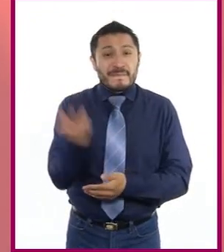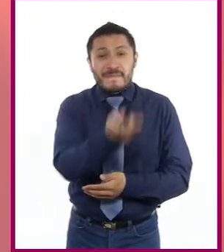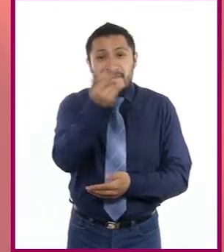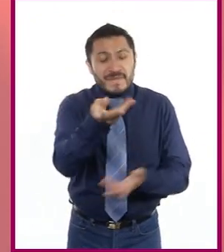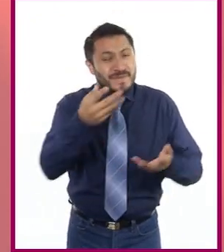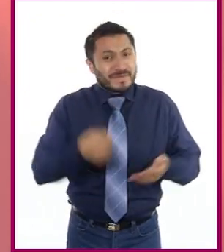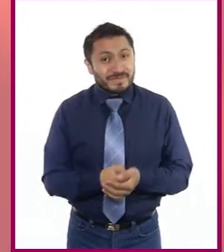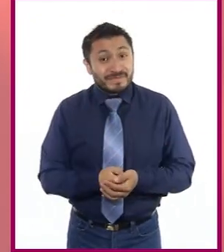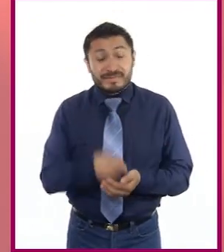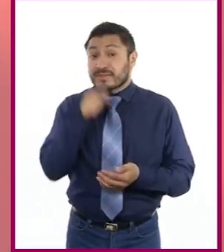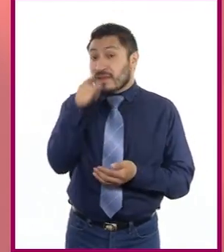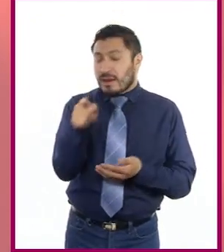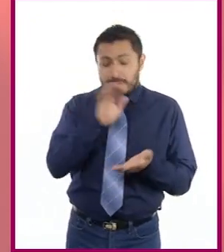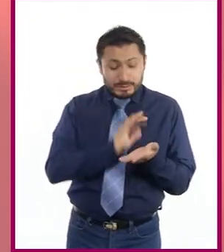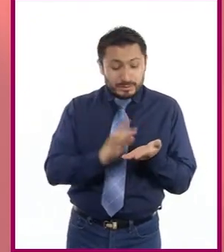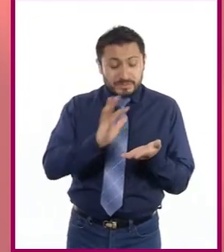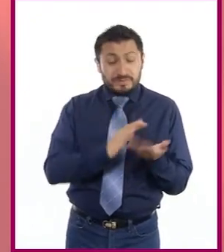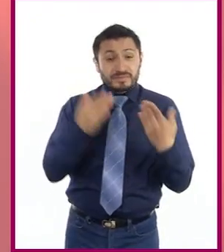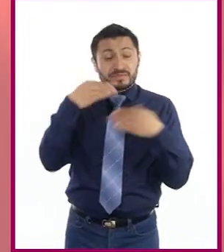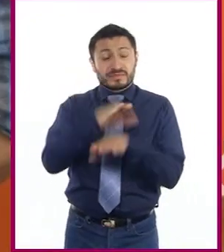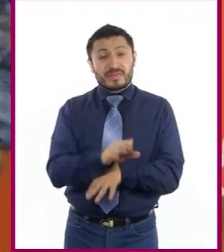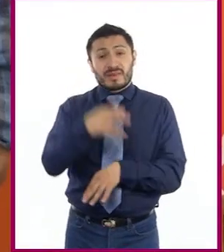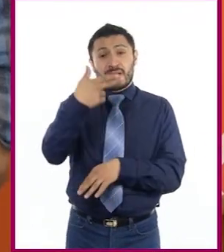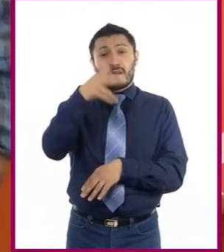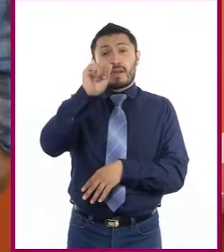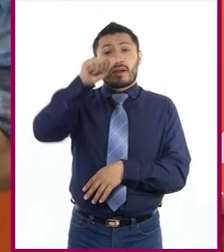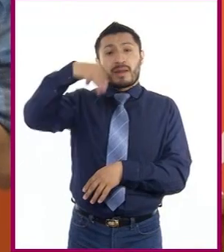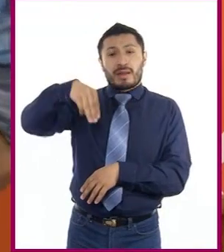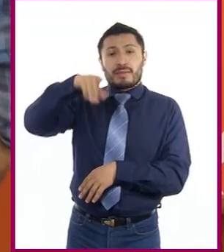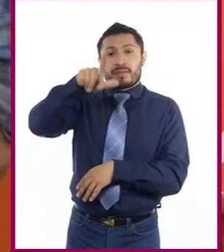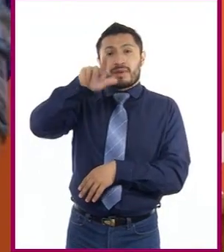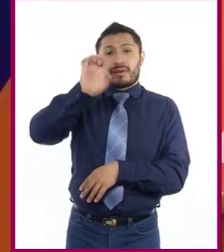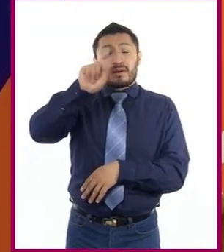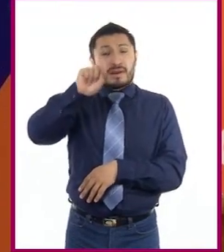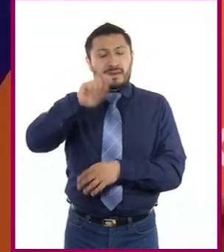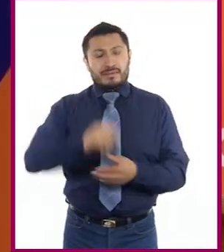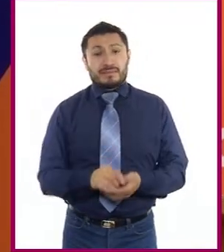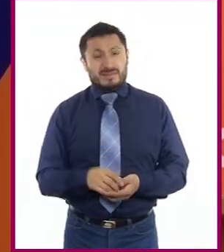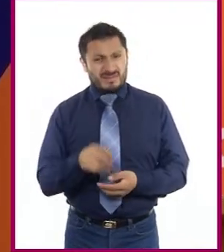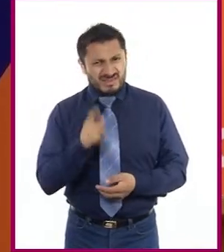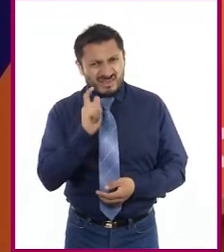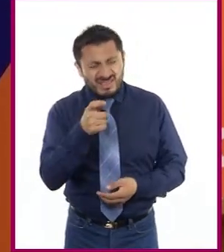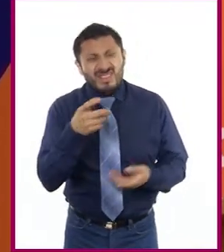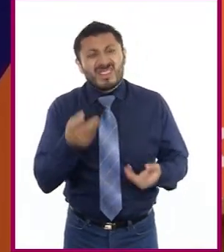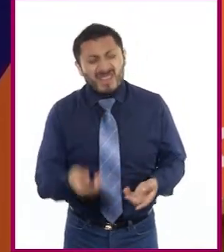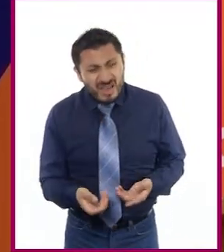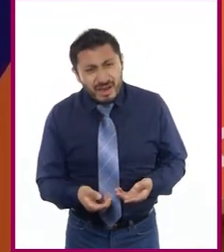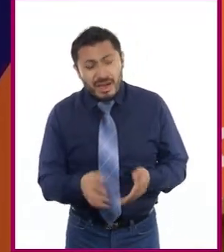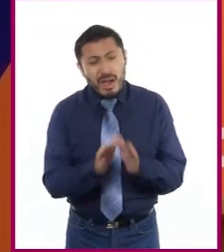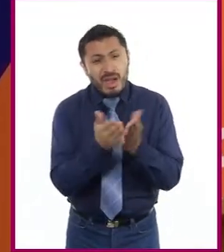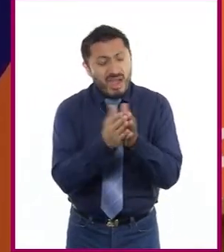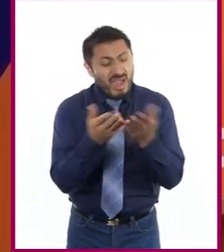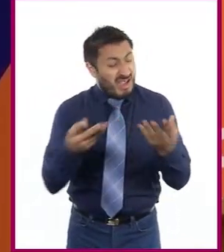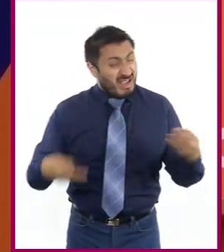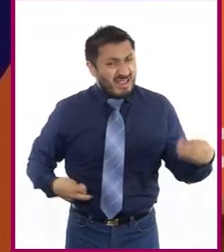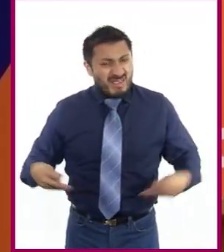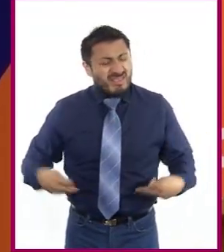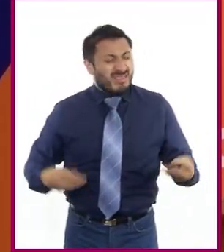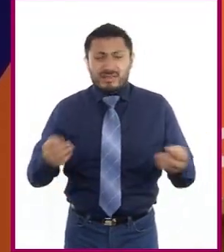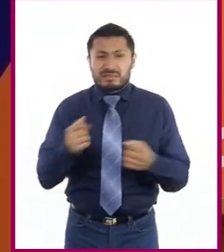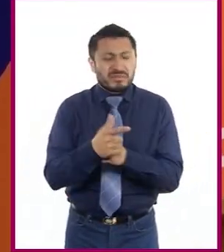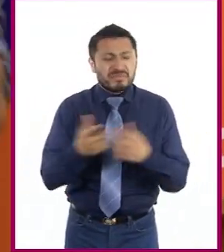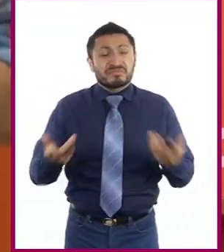preguntarte, ¿has leído algo sobre Hamlet? Hamlet, la obra de William Shakespeare.